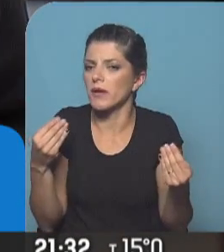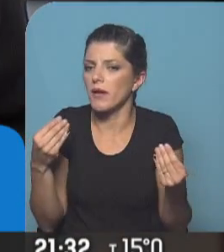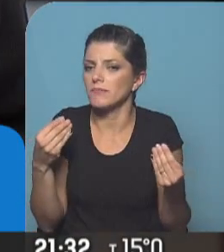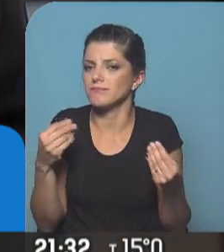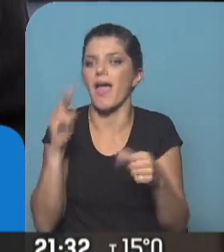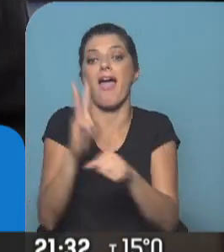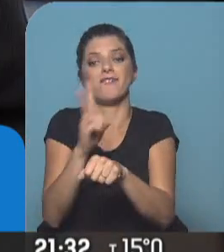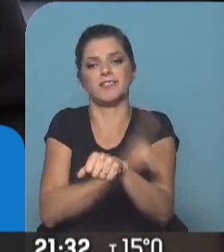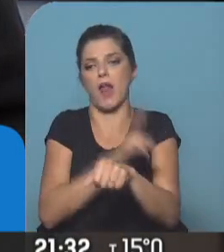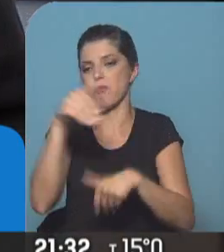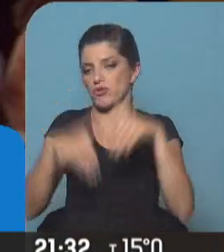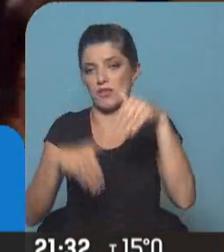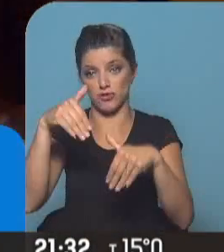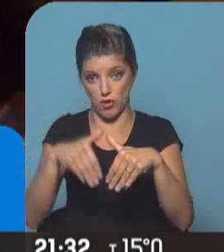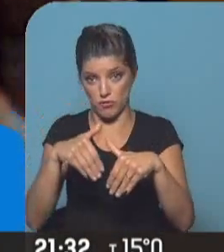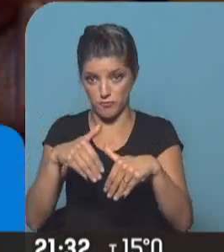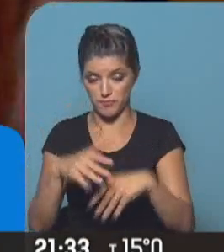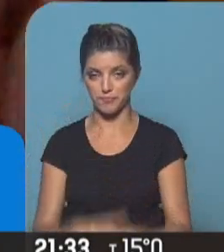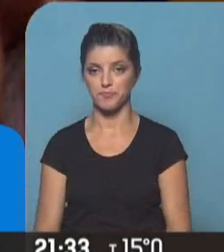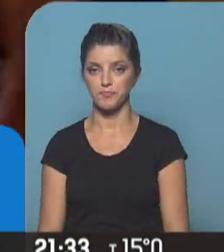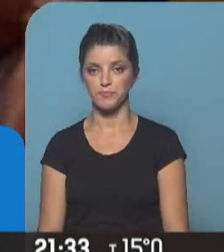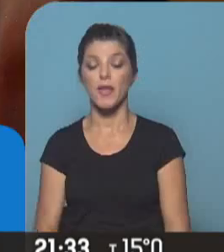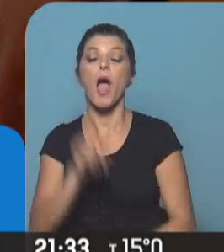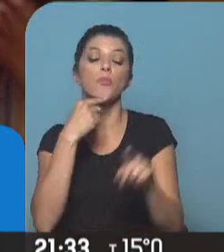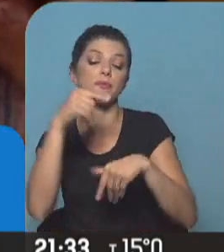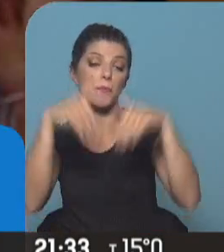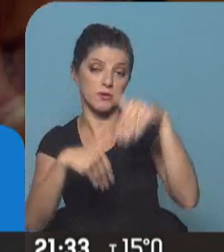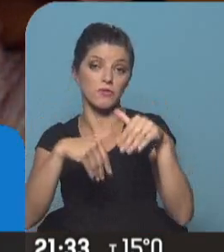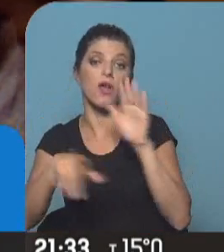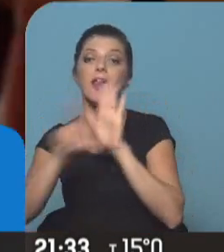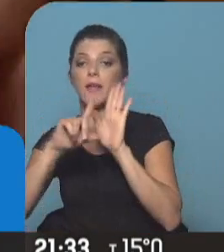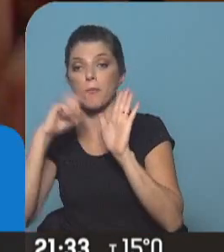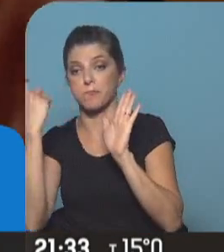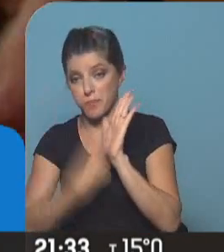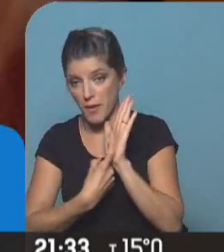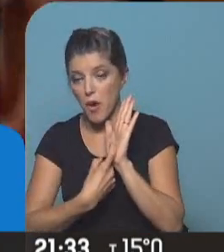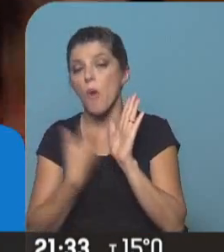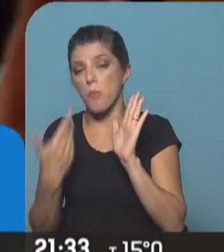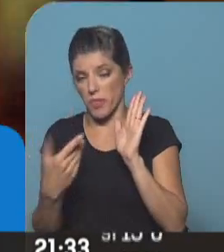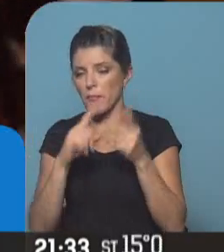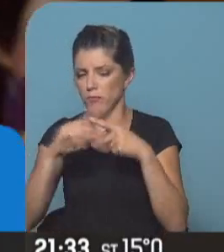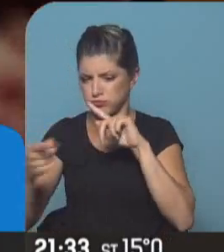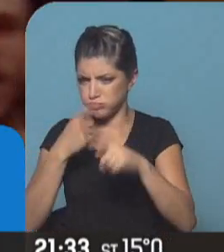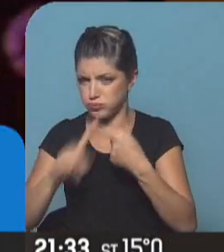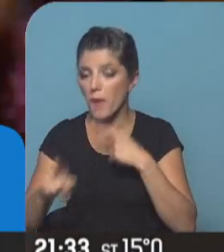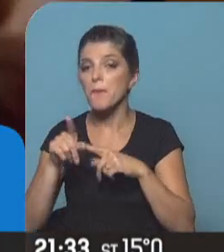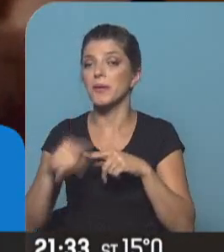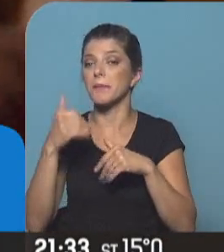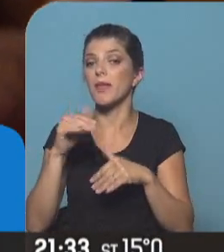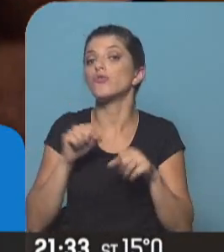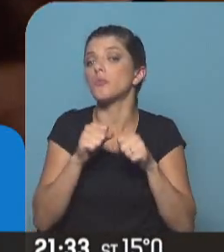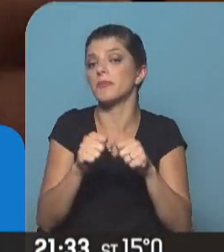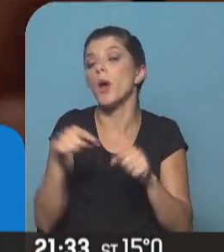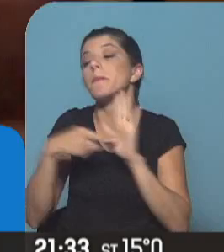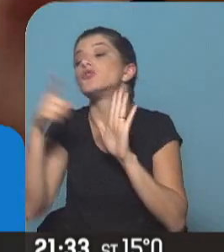referéndum que está tachado de ilegal habría que discutir sobre eso pero en realidad está suspendido por el tribunal constitucional se repite que es ilegal